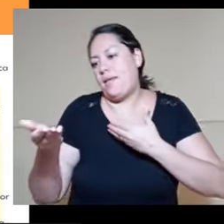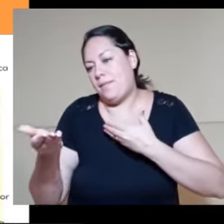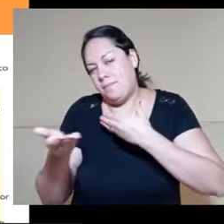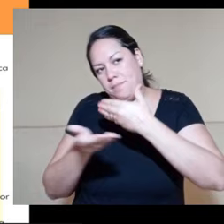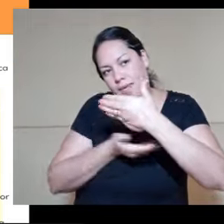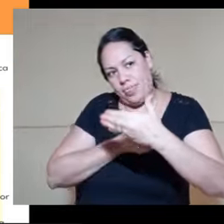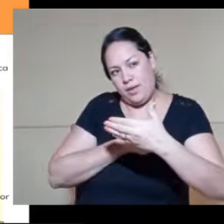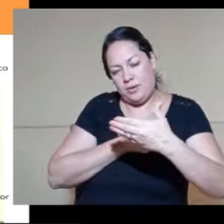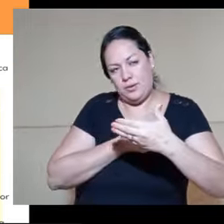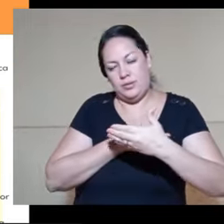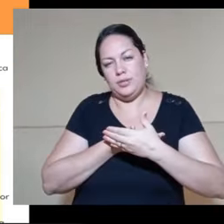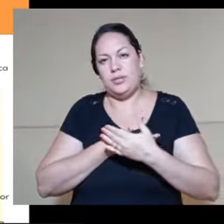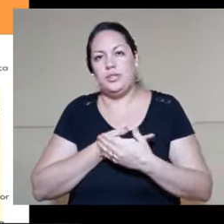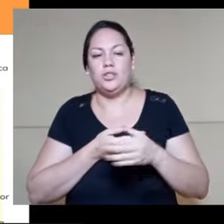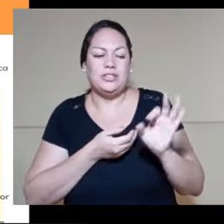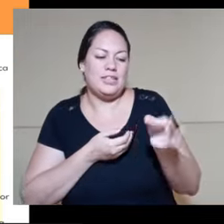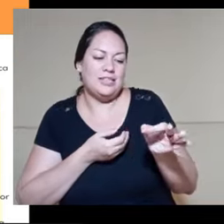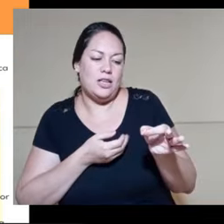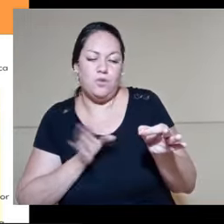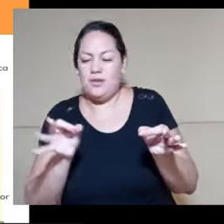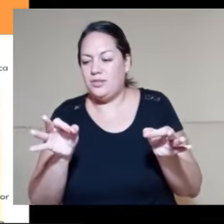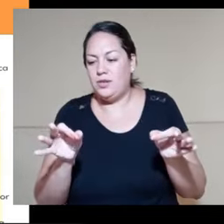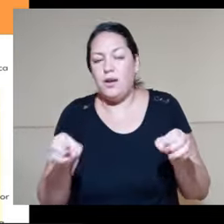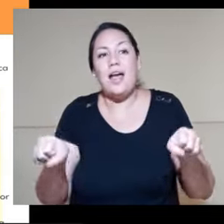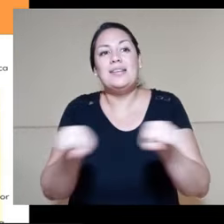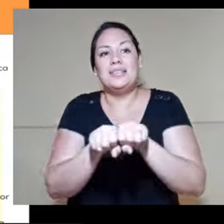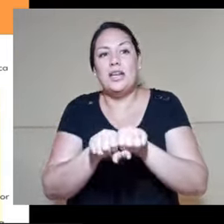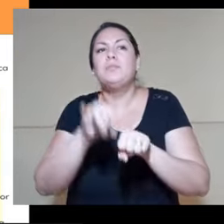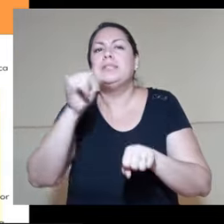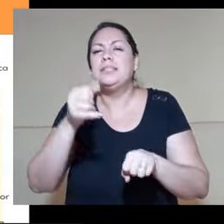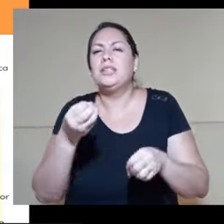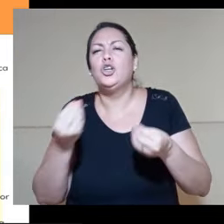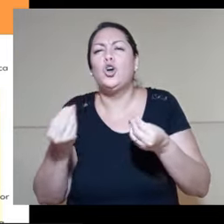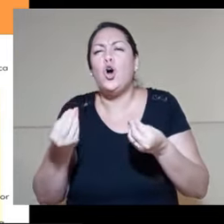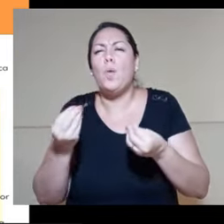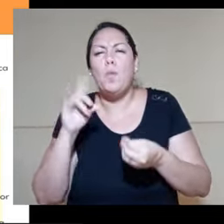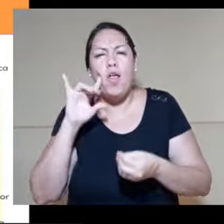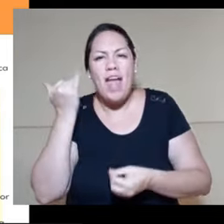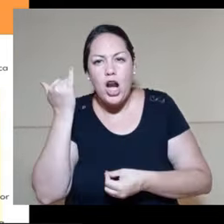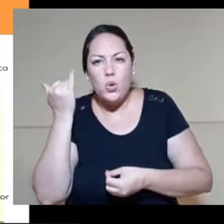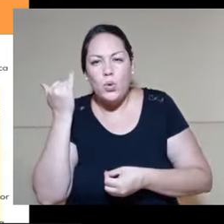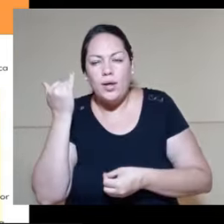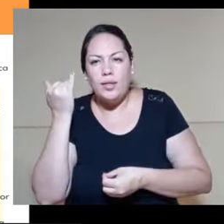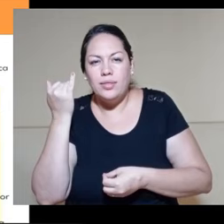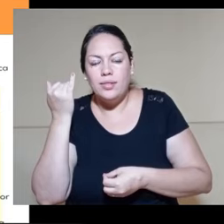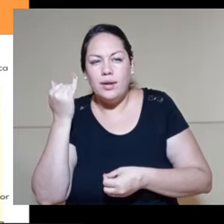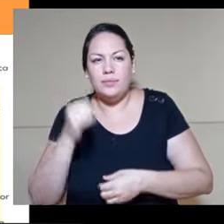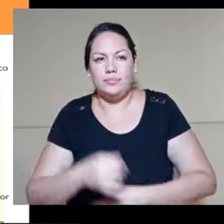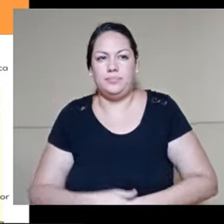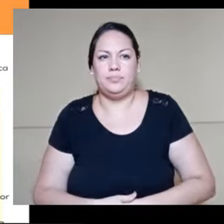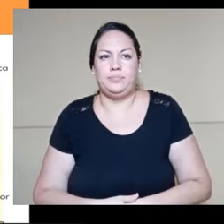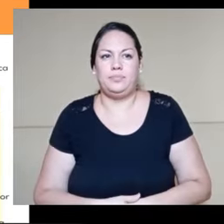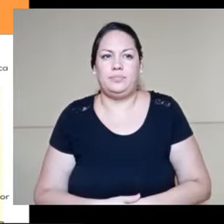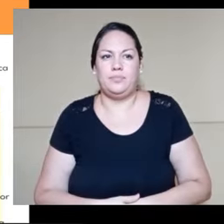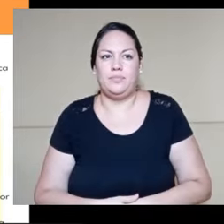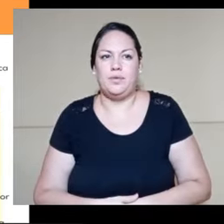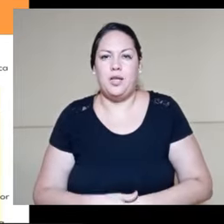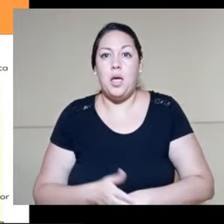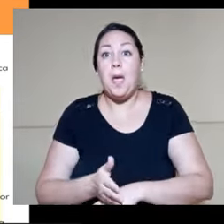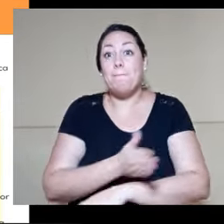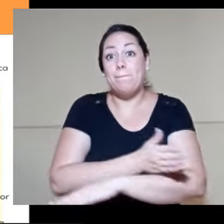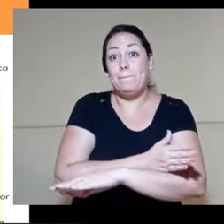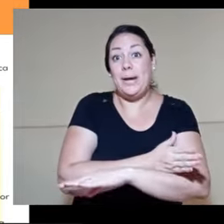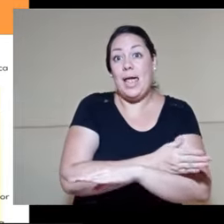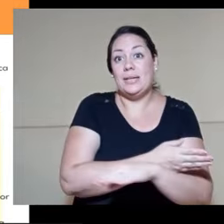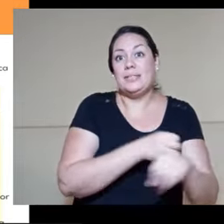pasaje de información de una a la otra, si no son vecinas. Estas células están haciendo sinapsis. ¿Cómo me doy cuenta que están haciendo sinapsis? Porque